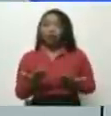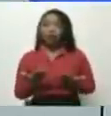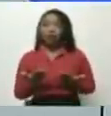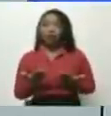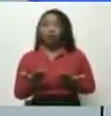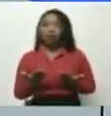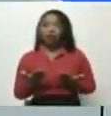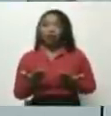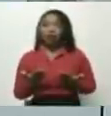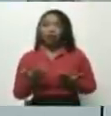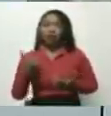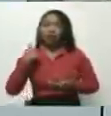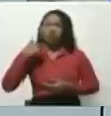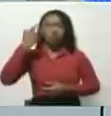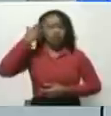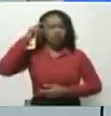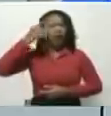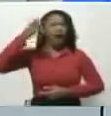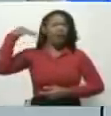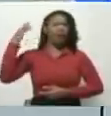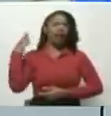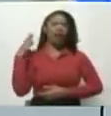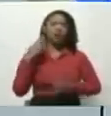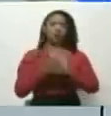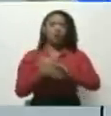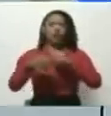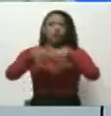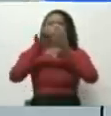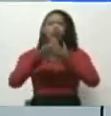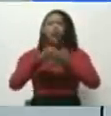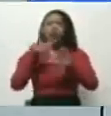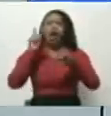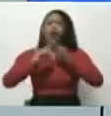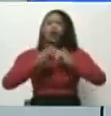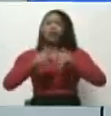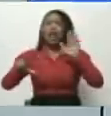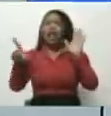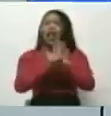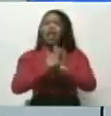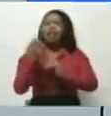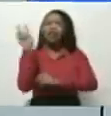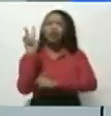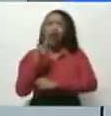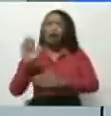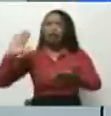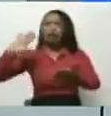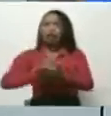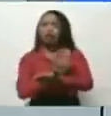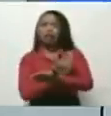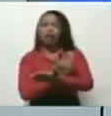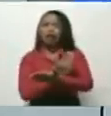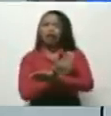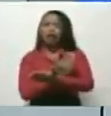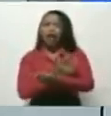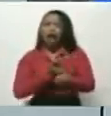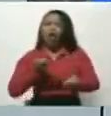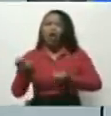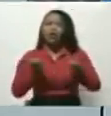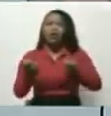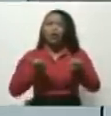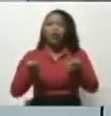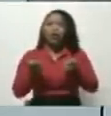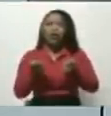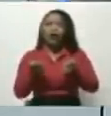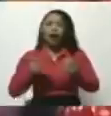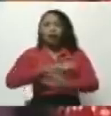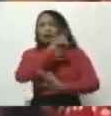creo fue antes, suspendieron una cosa de la legislación venezolana, le quitaron a la Contraloría General de la